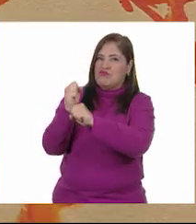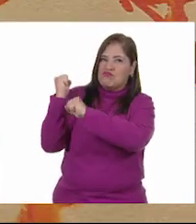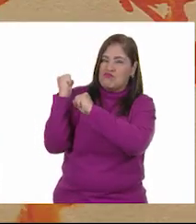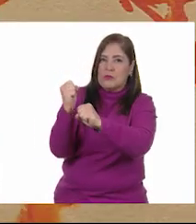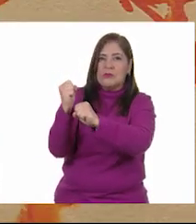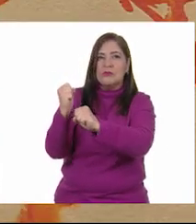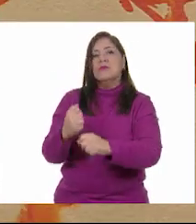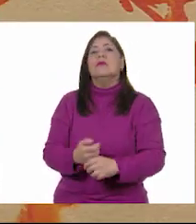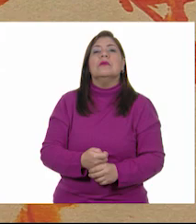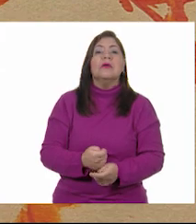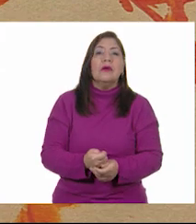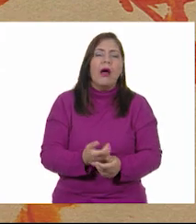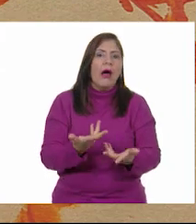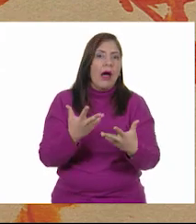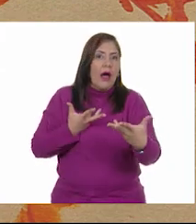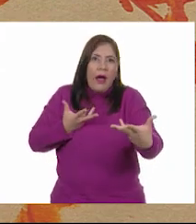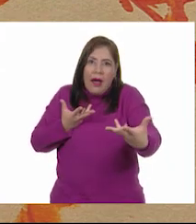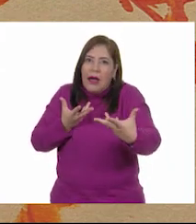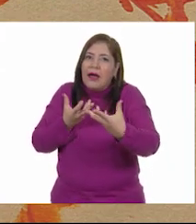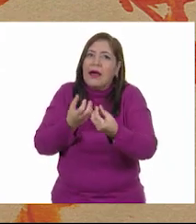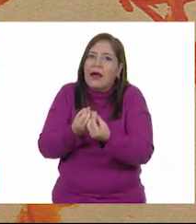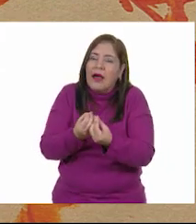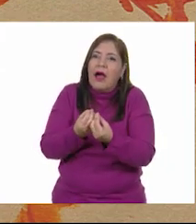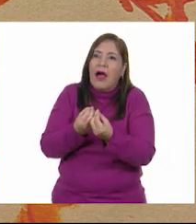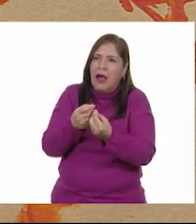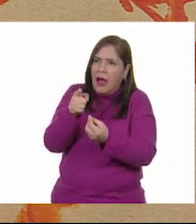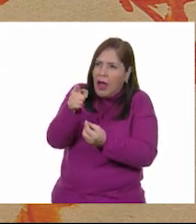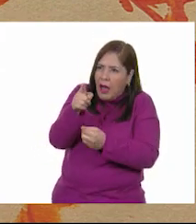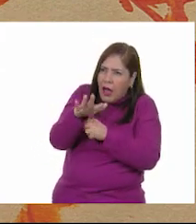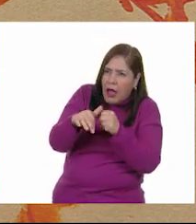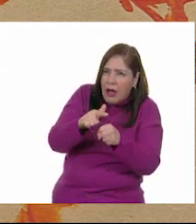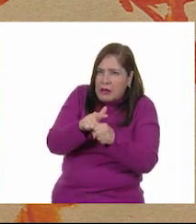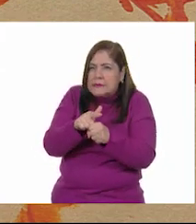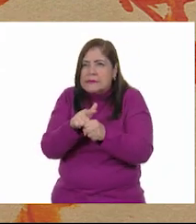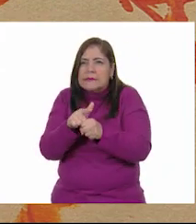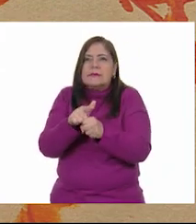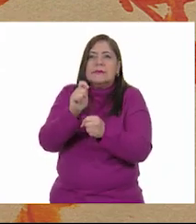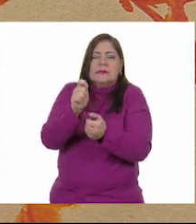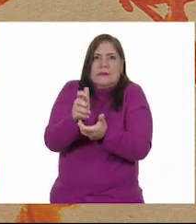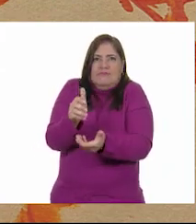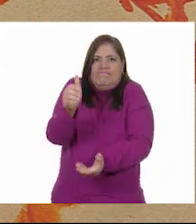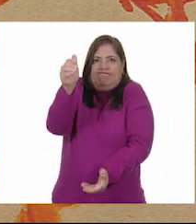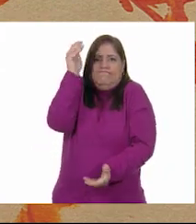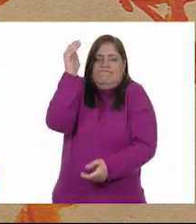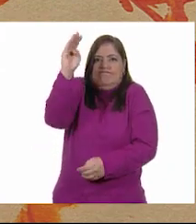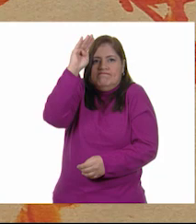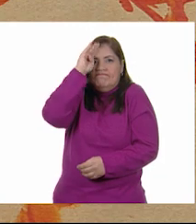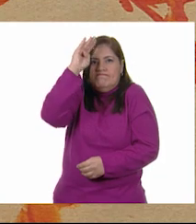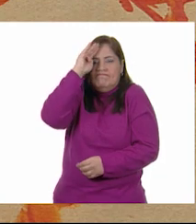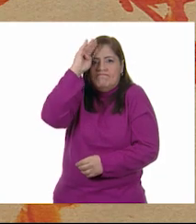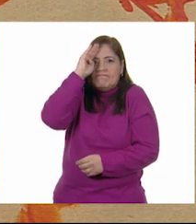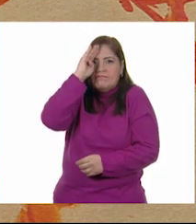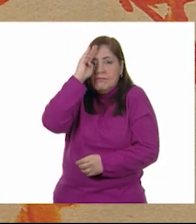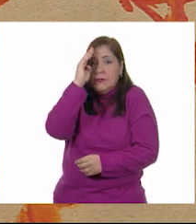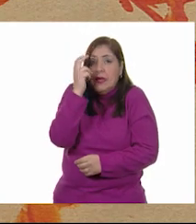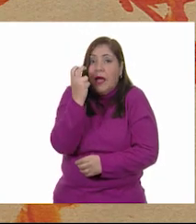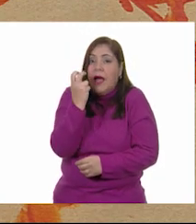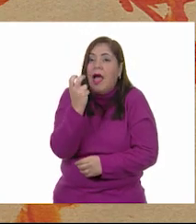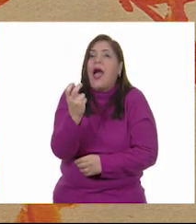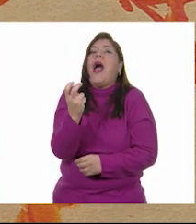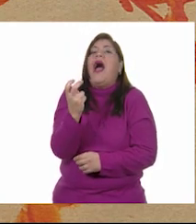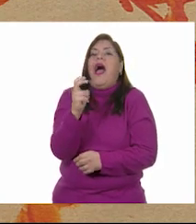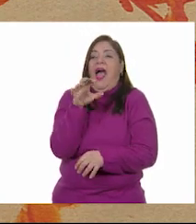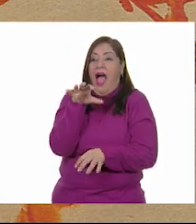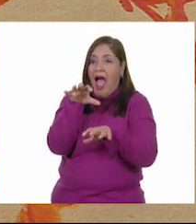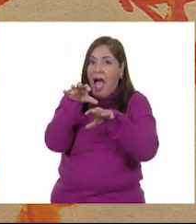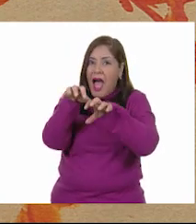Estamos todos juntos. Sí, el animal es demasiado grande. Esta será la cena